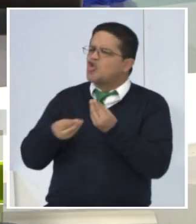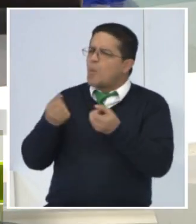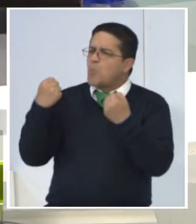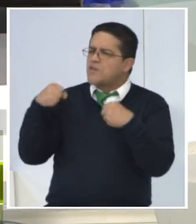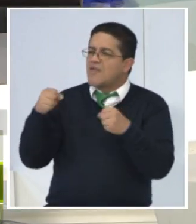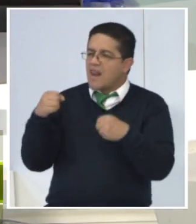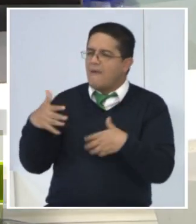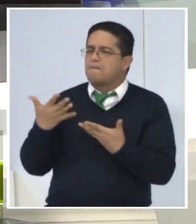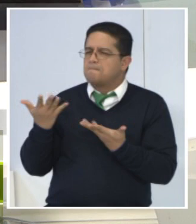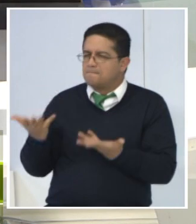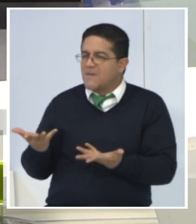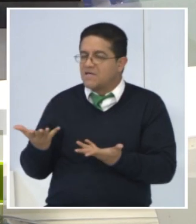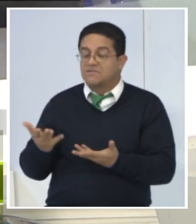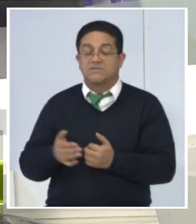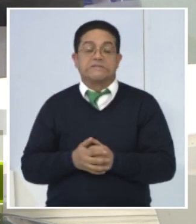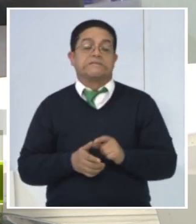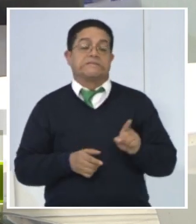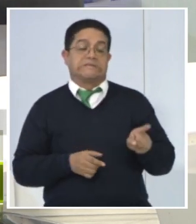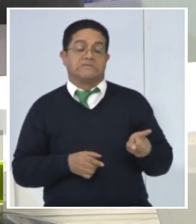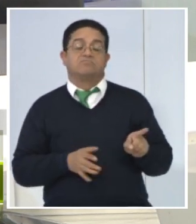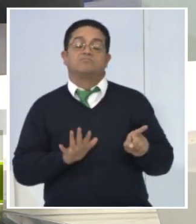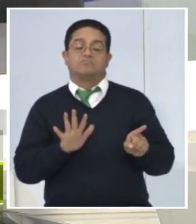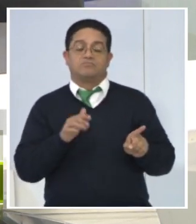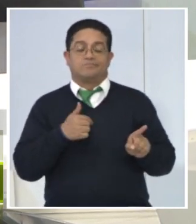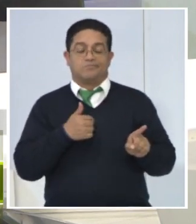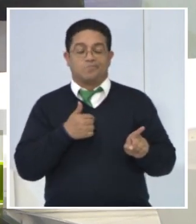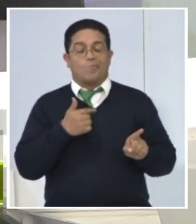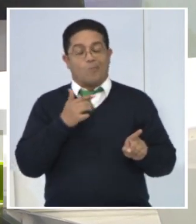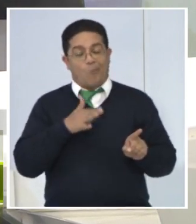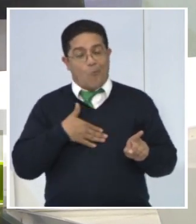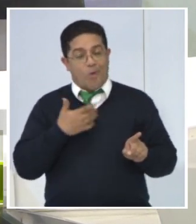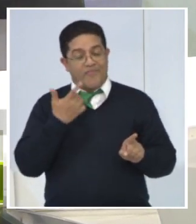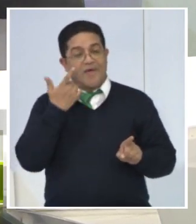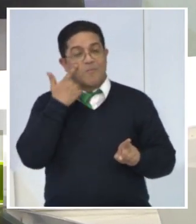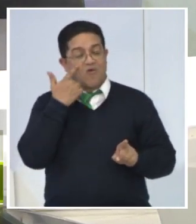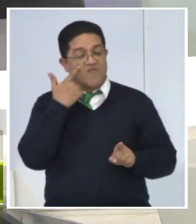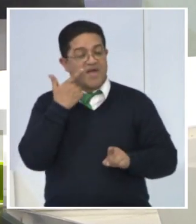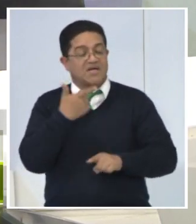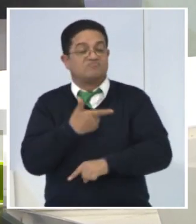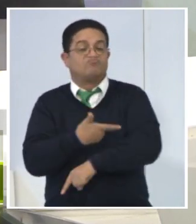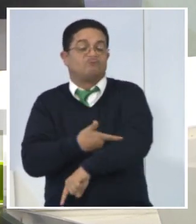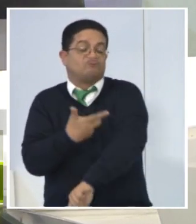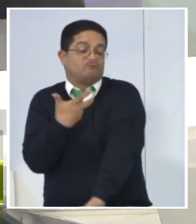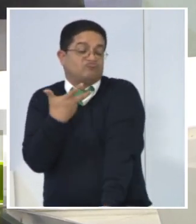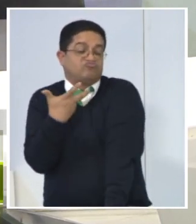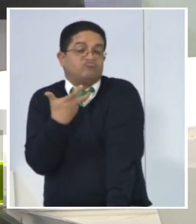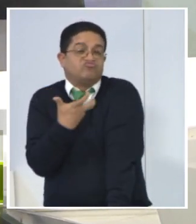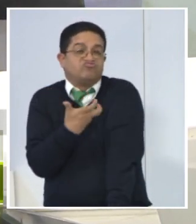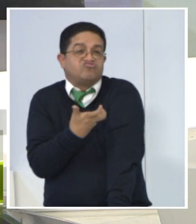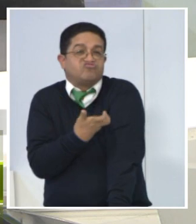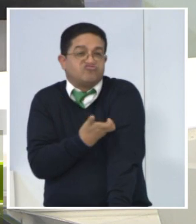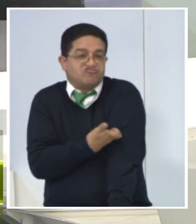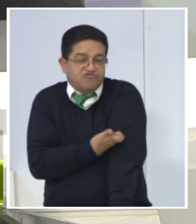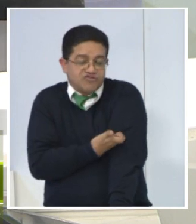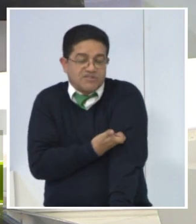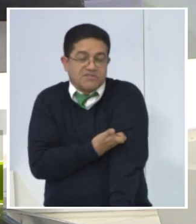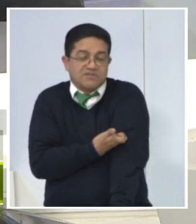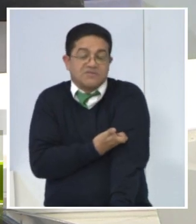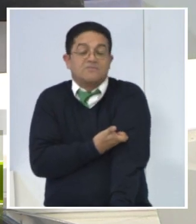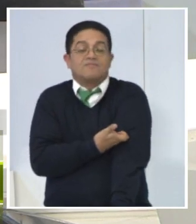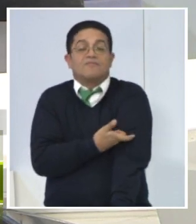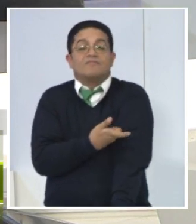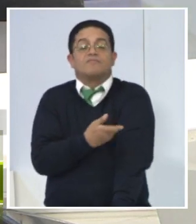yo en estos pacientes ya con crónicos soy un poco más invasivo. Podemos ir desde la infiltración local